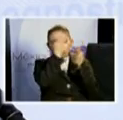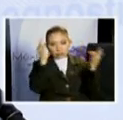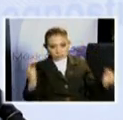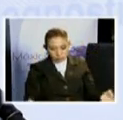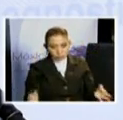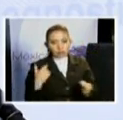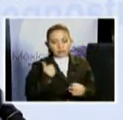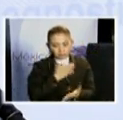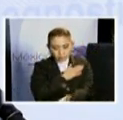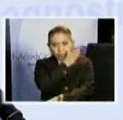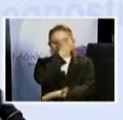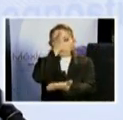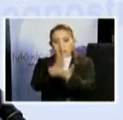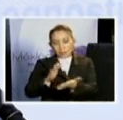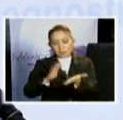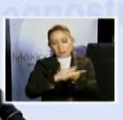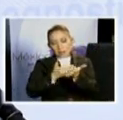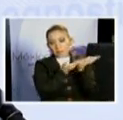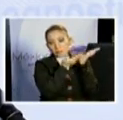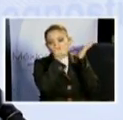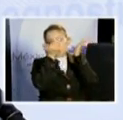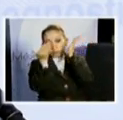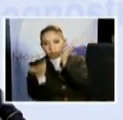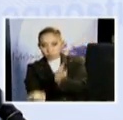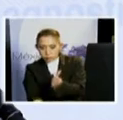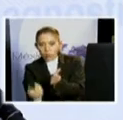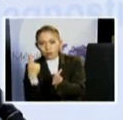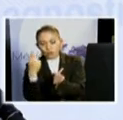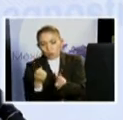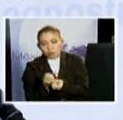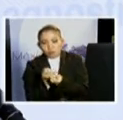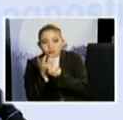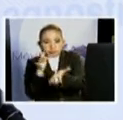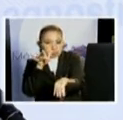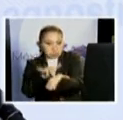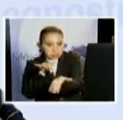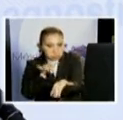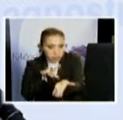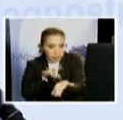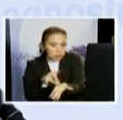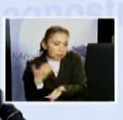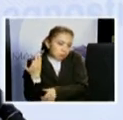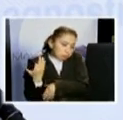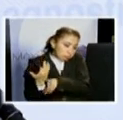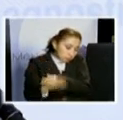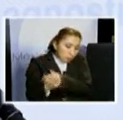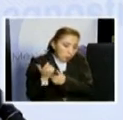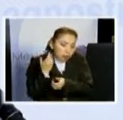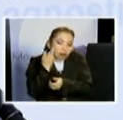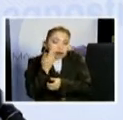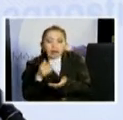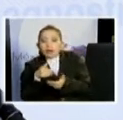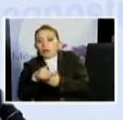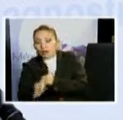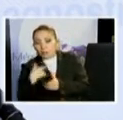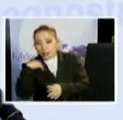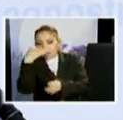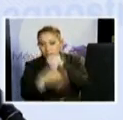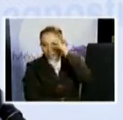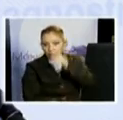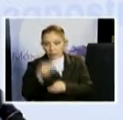se presentará su documento de sus contribuciones tentativas determinadas nacionalmente a